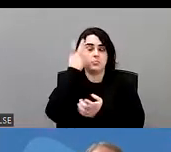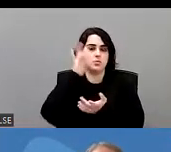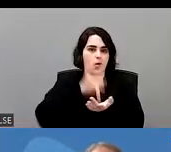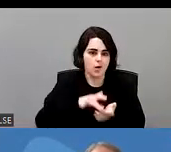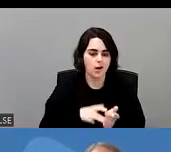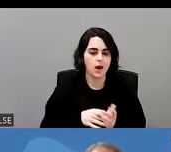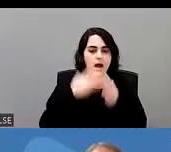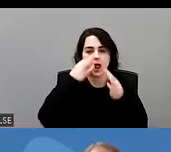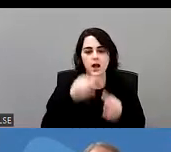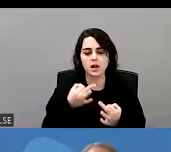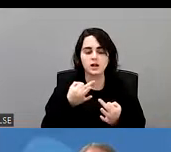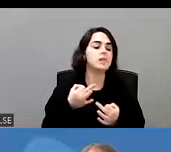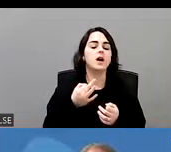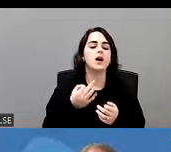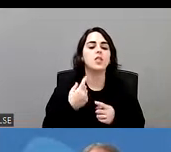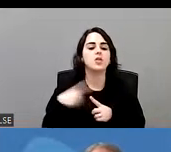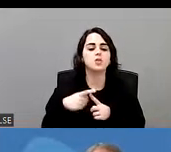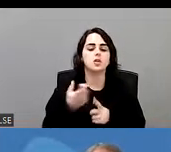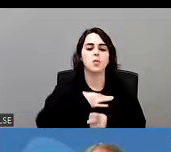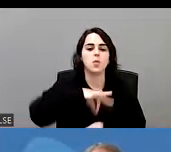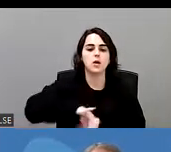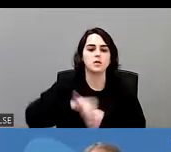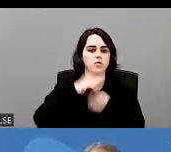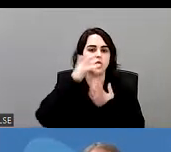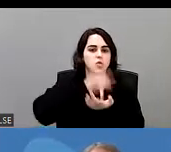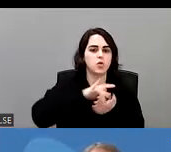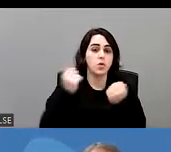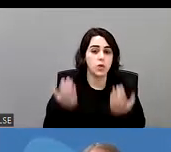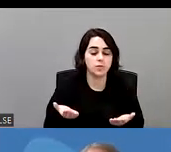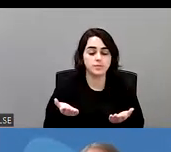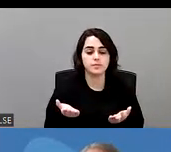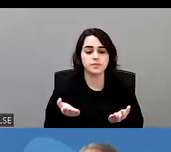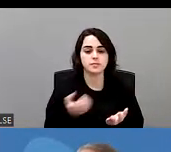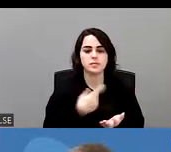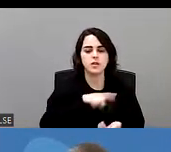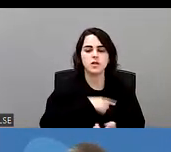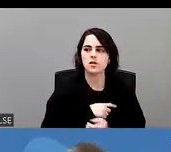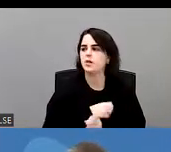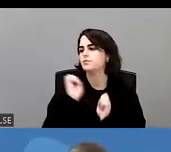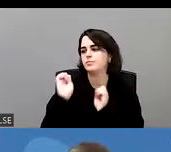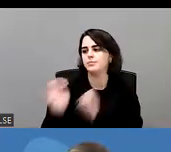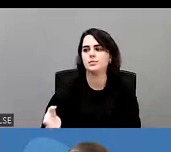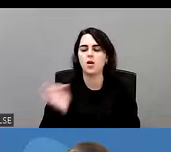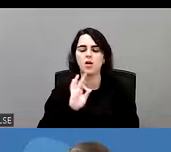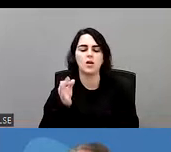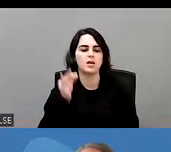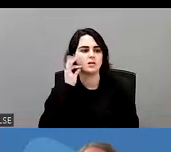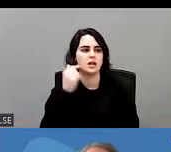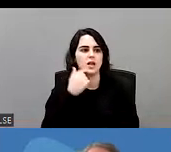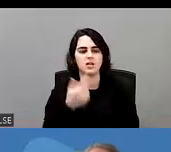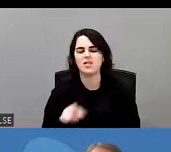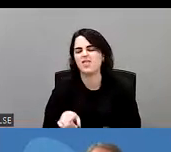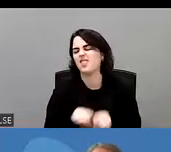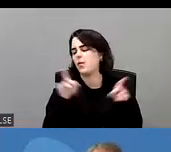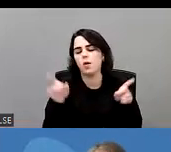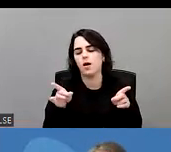que en realidad una de las cosas que es probable que hubiera pasado es que hubiéramos desistido o ella hubiera al final dicho, bueno, da igual.